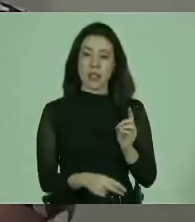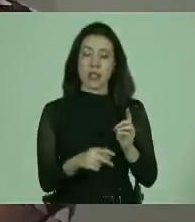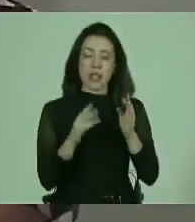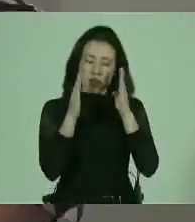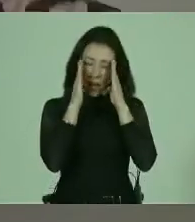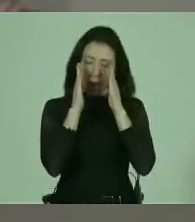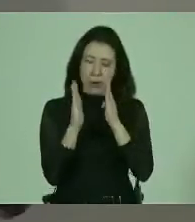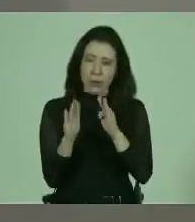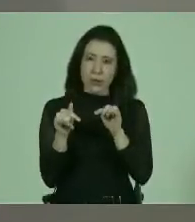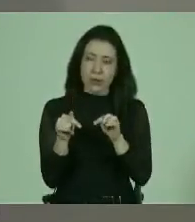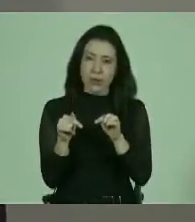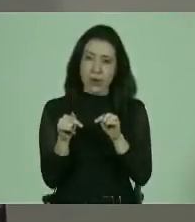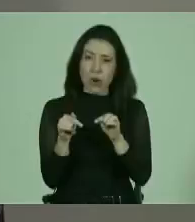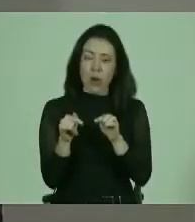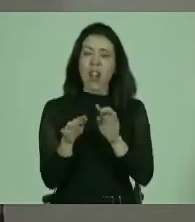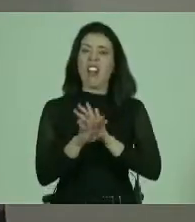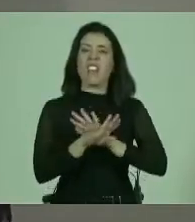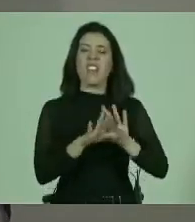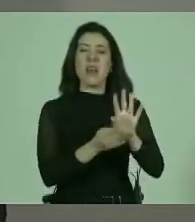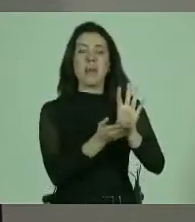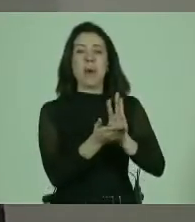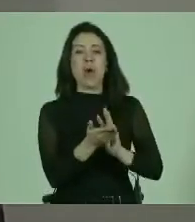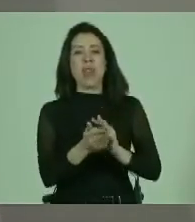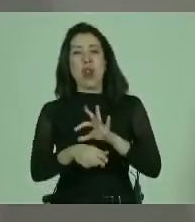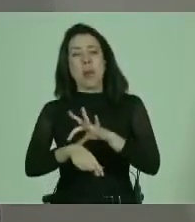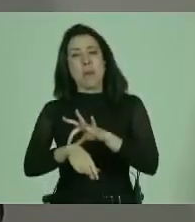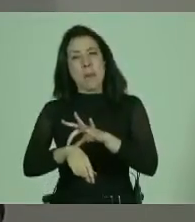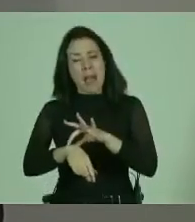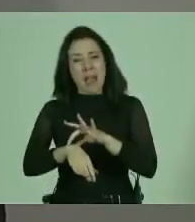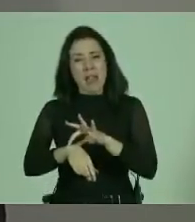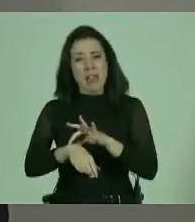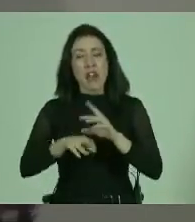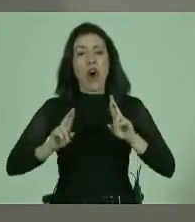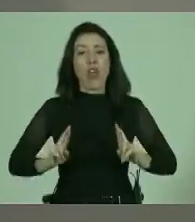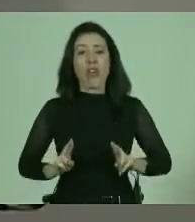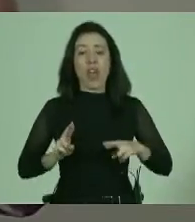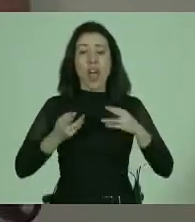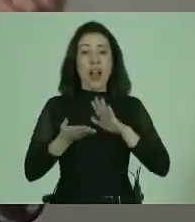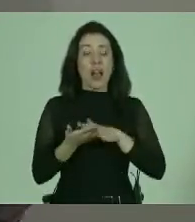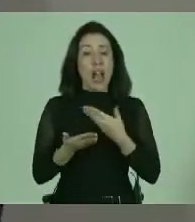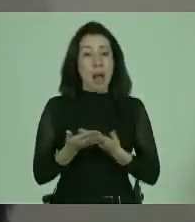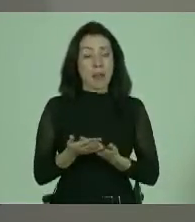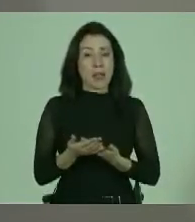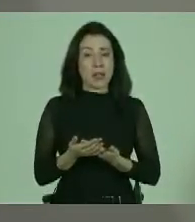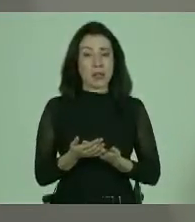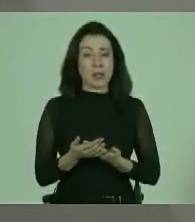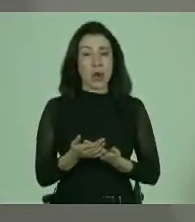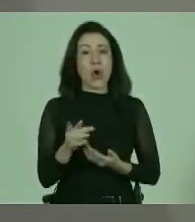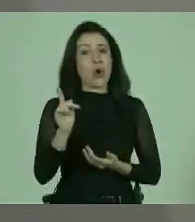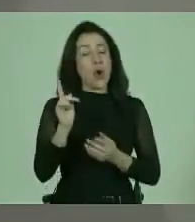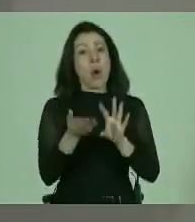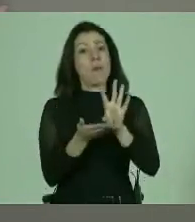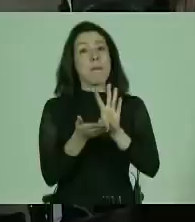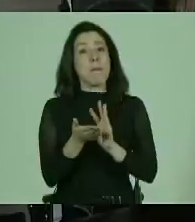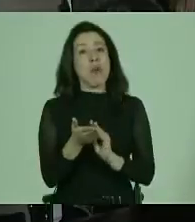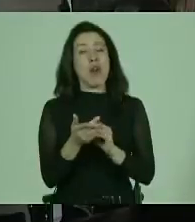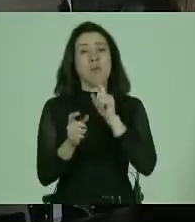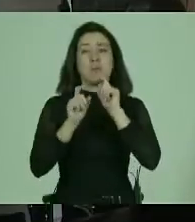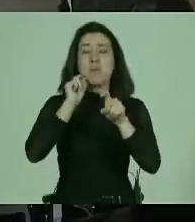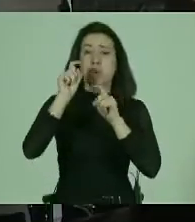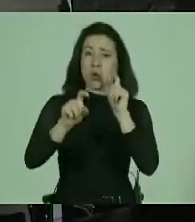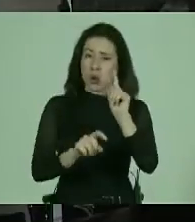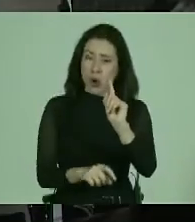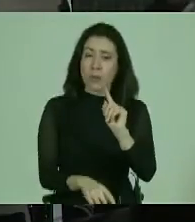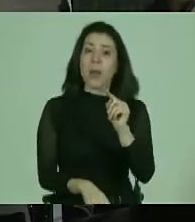énfasis en salir del modelo médico en salir del modelo rehabilitador no digamos ya del modelo descalificador